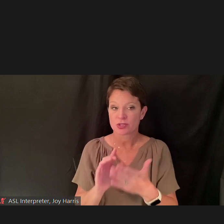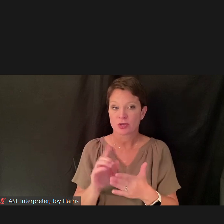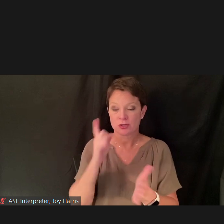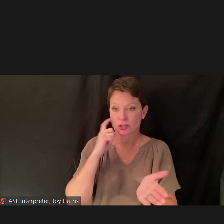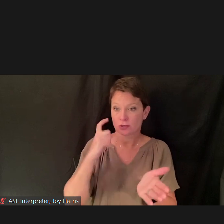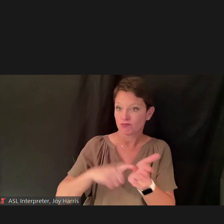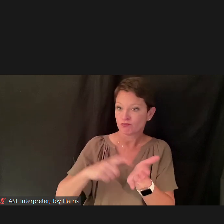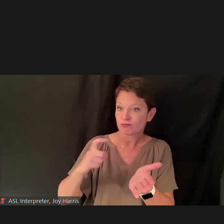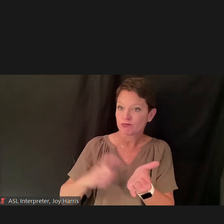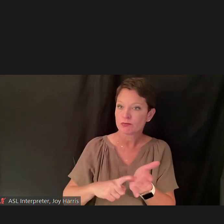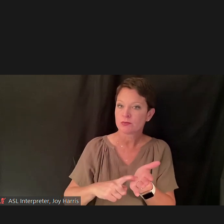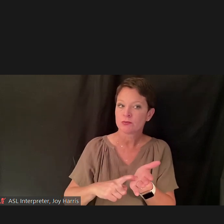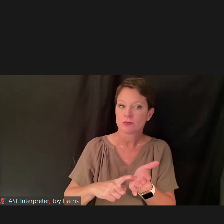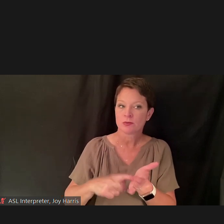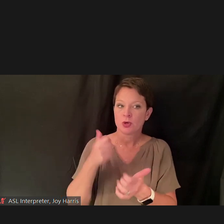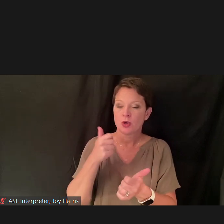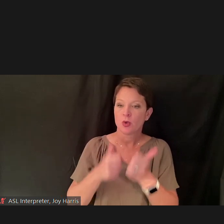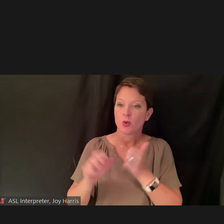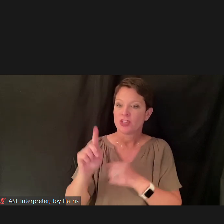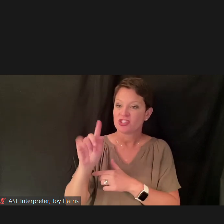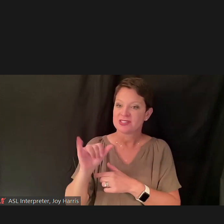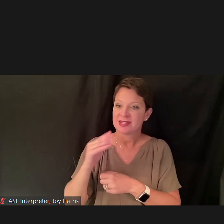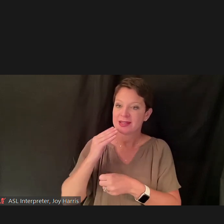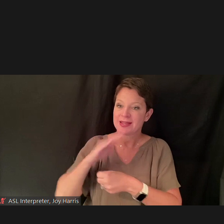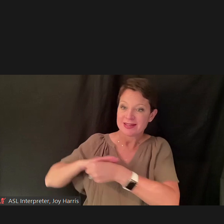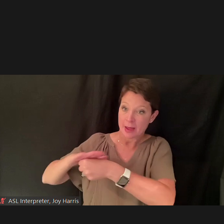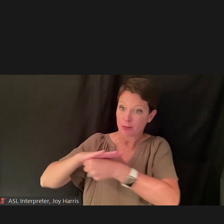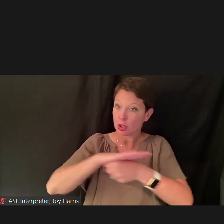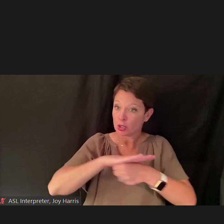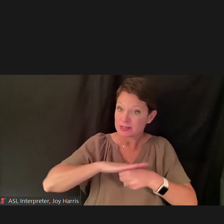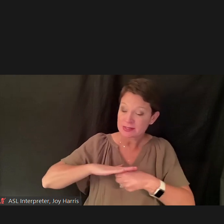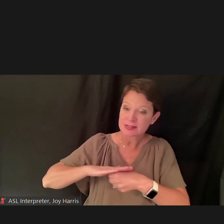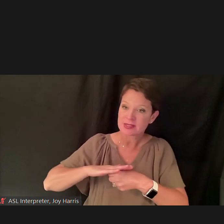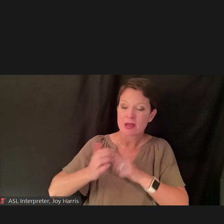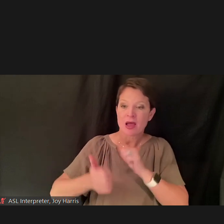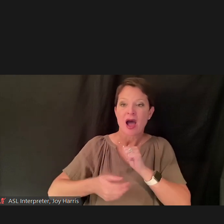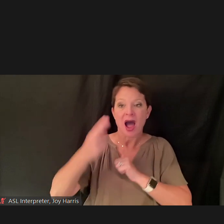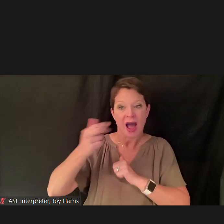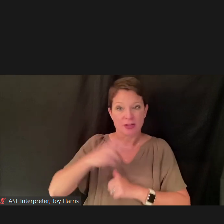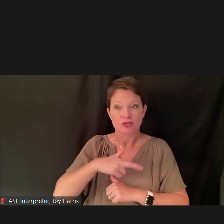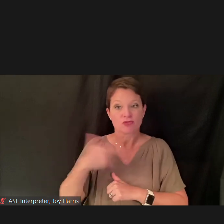Esto tiene un enfoque basado en data